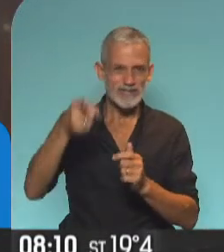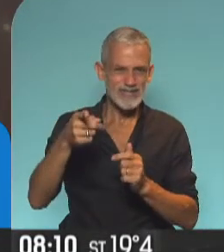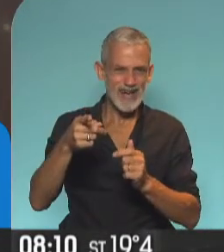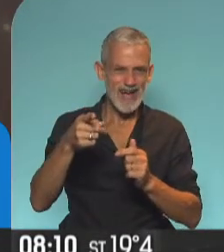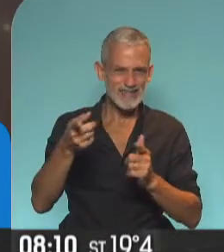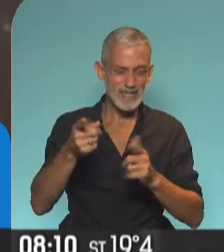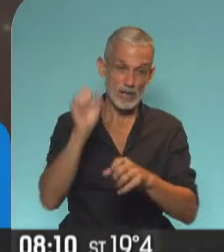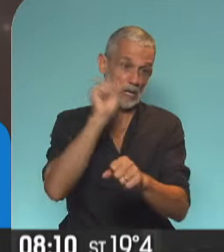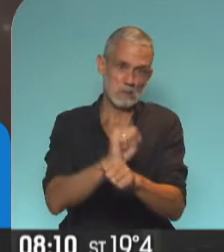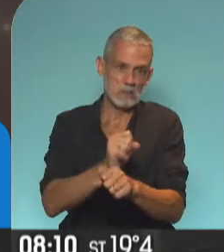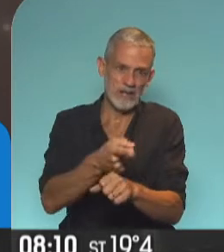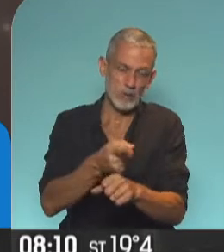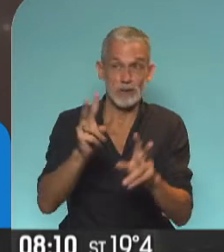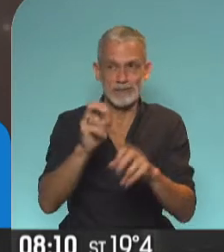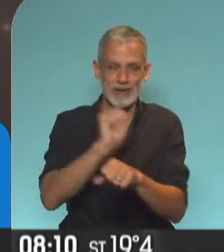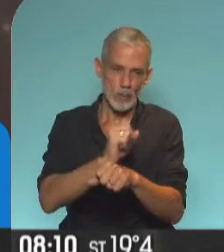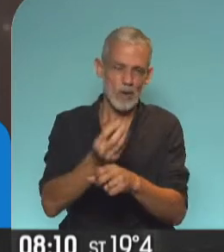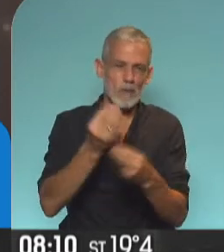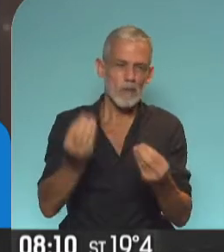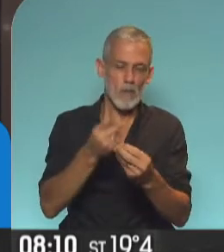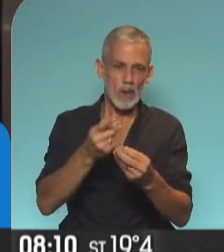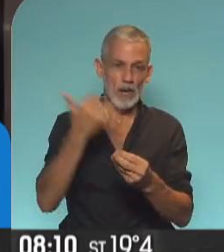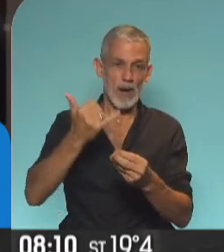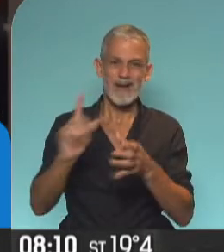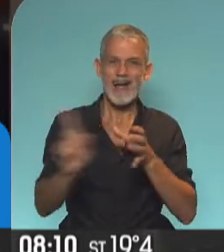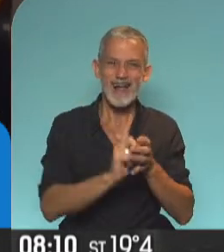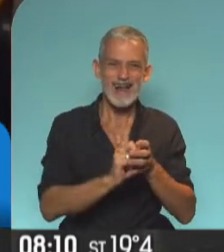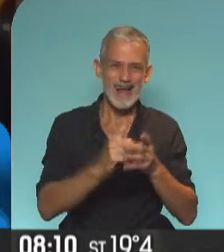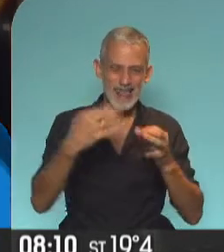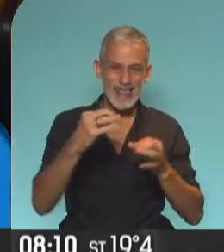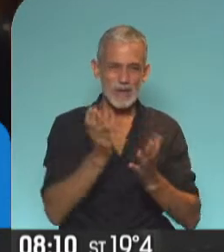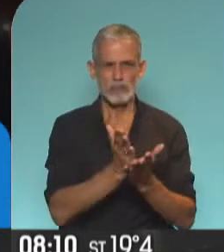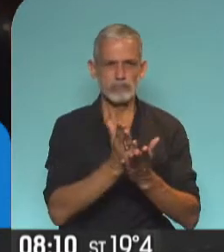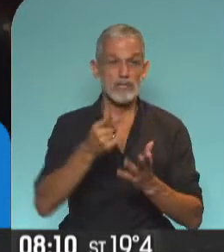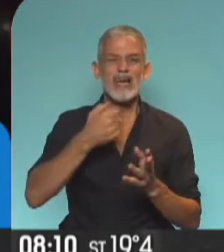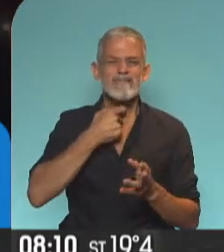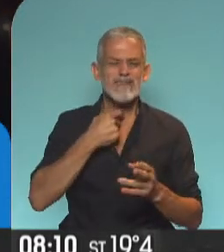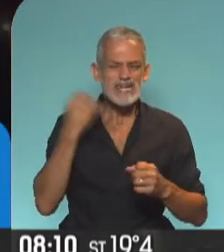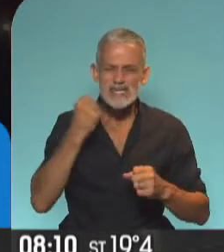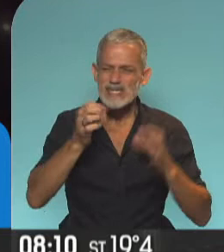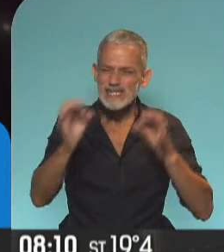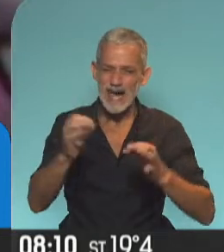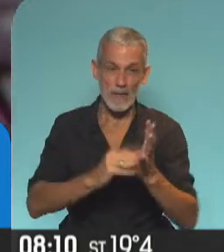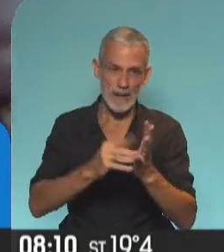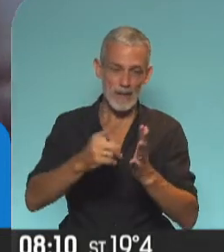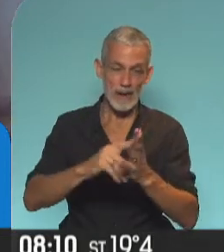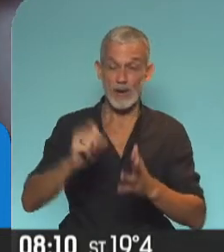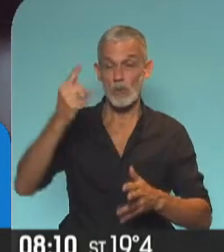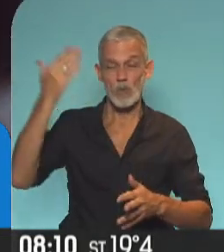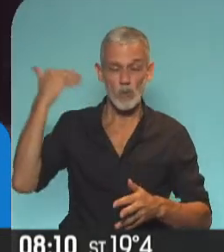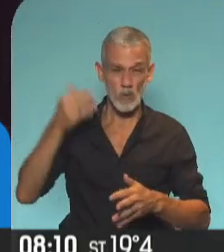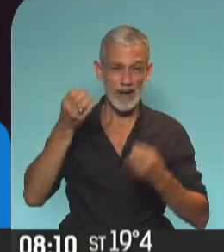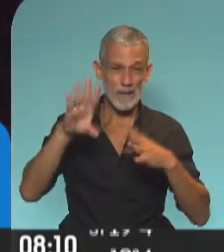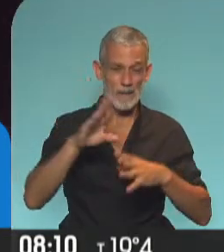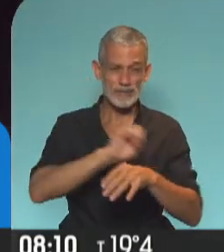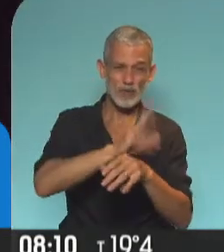lo detuvieron, entre comillas, porque, bueno, regía el aislamiento estricto y él trataba de llegar a Bahía Blanca. Fue en los primeros tiempos